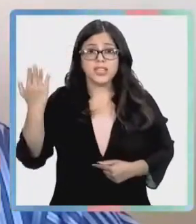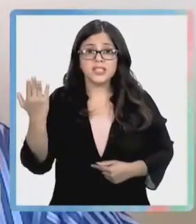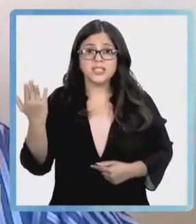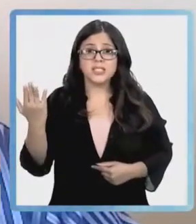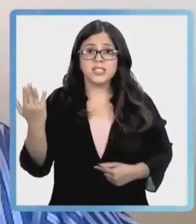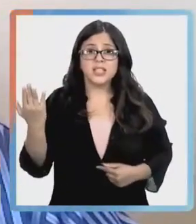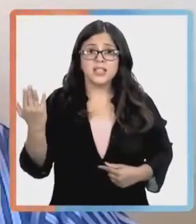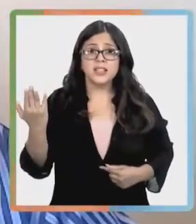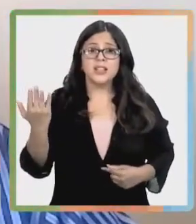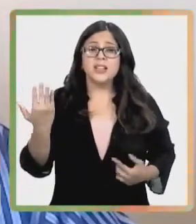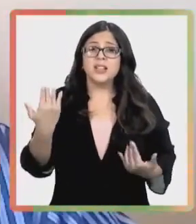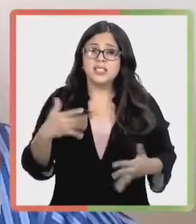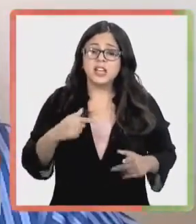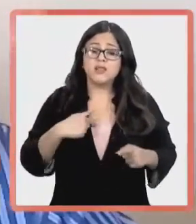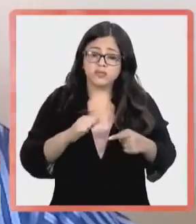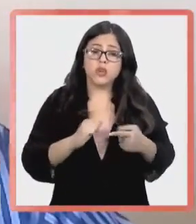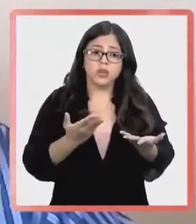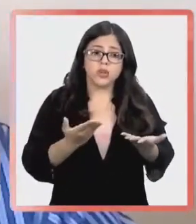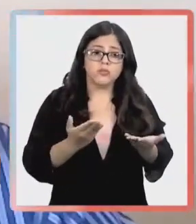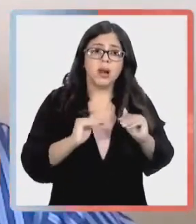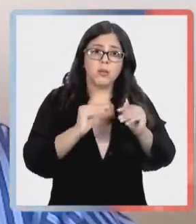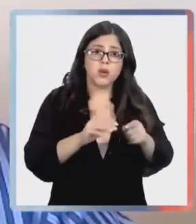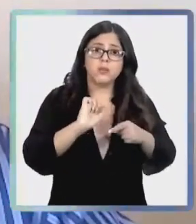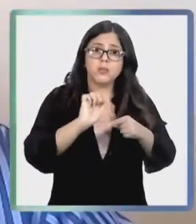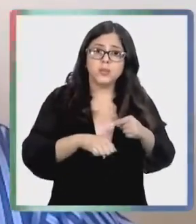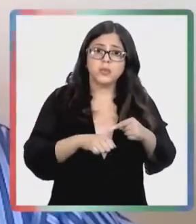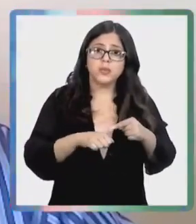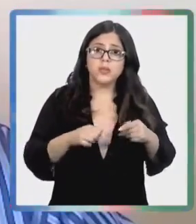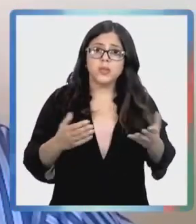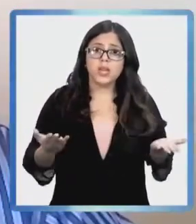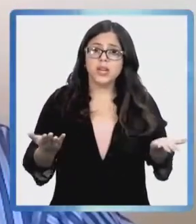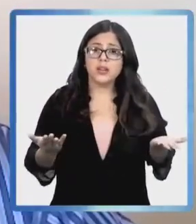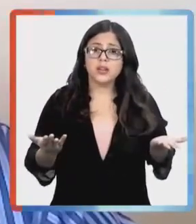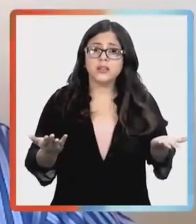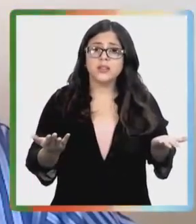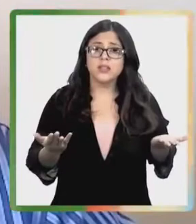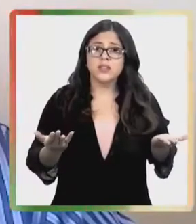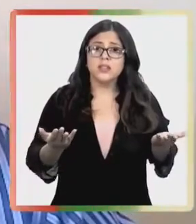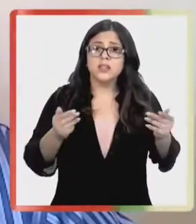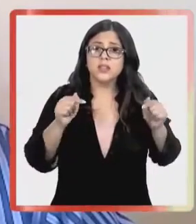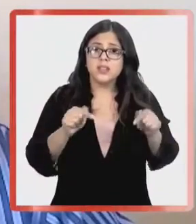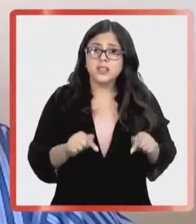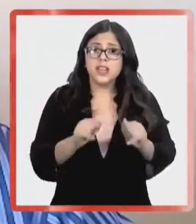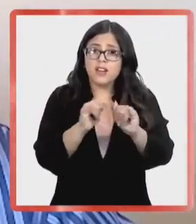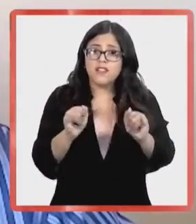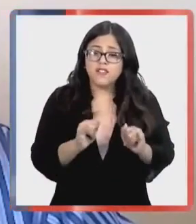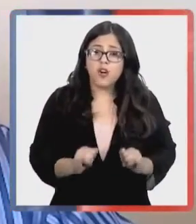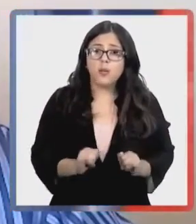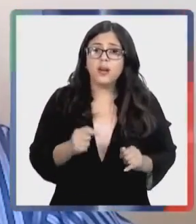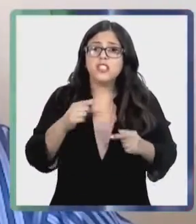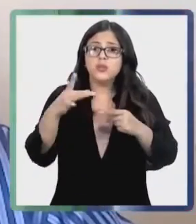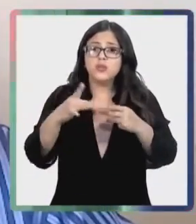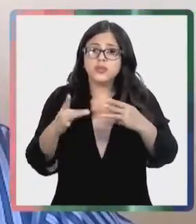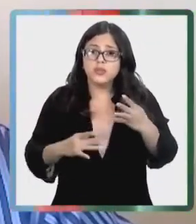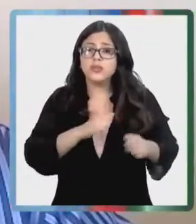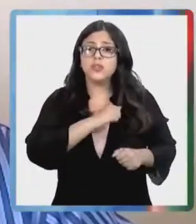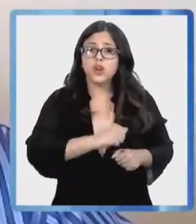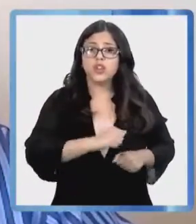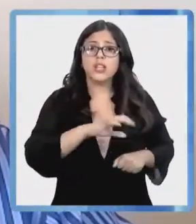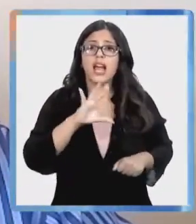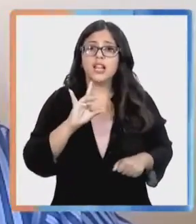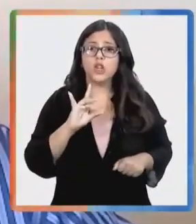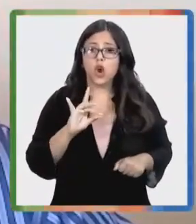y apoyé y aprobé el proyecto de cannabis medicinal, porque creo que es una alternativa terapéutica contra el